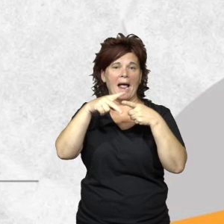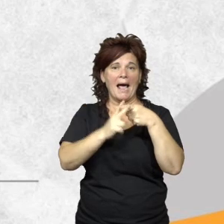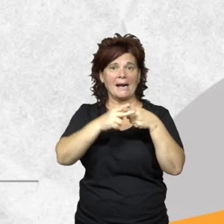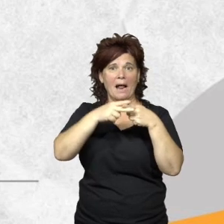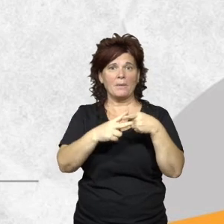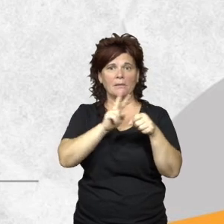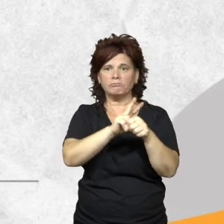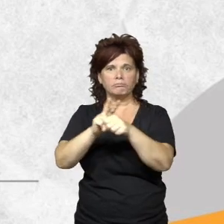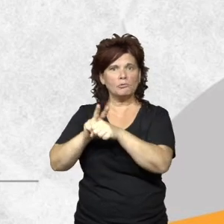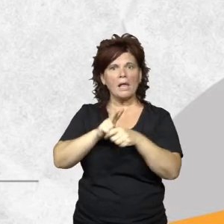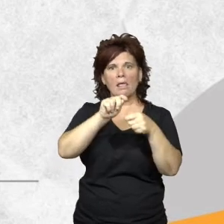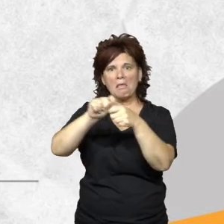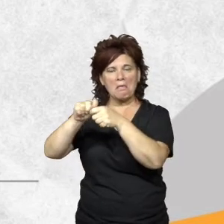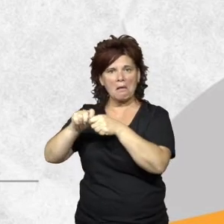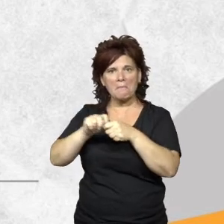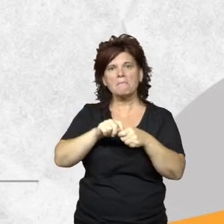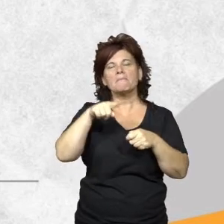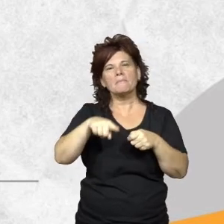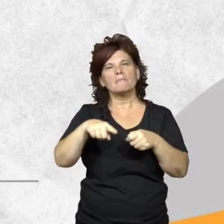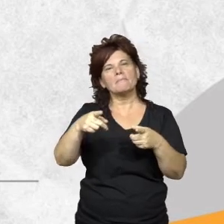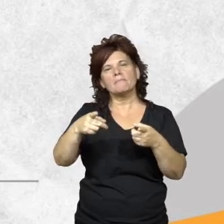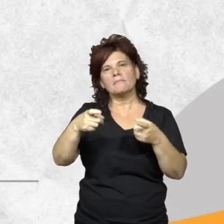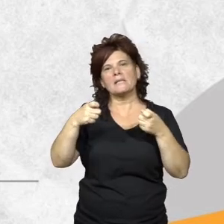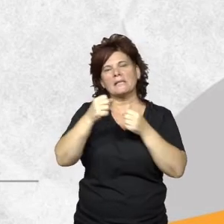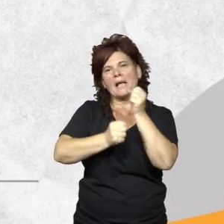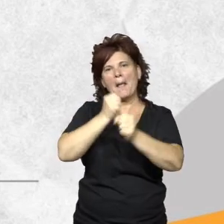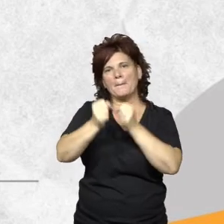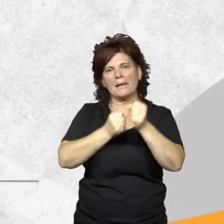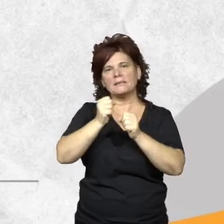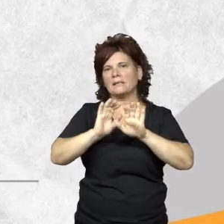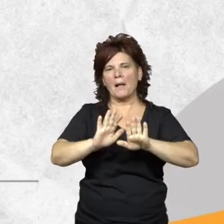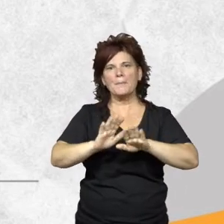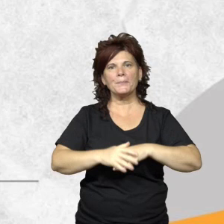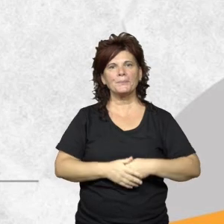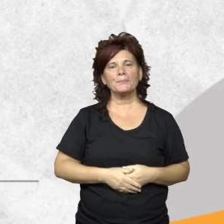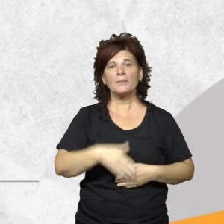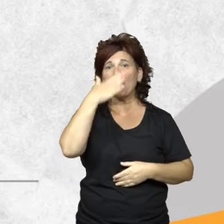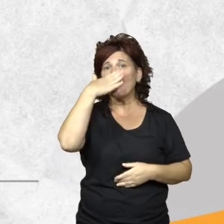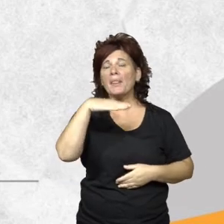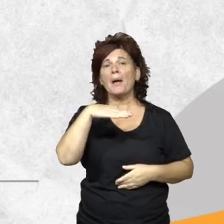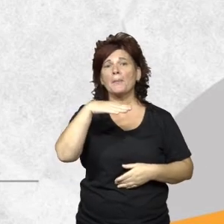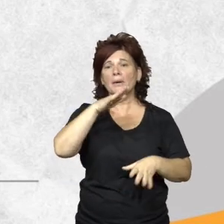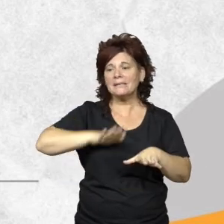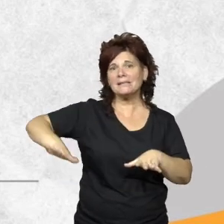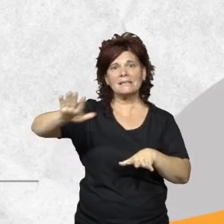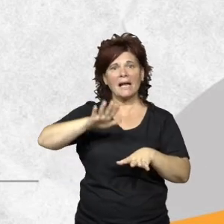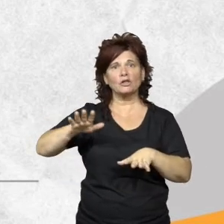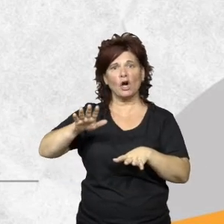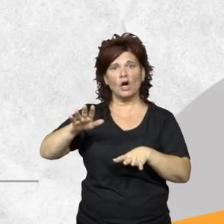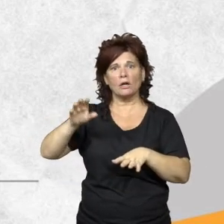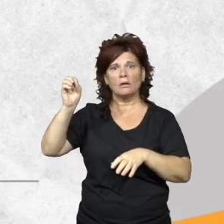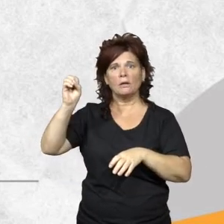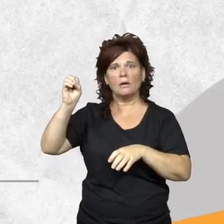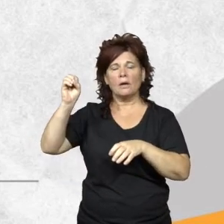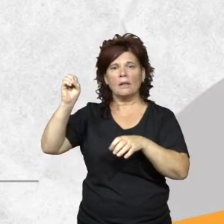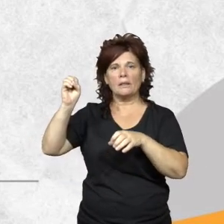la disposición de los residuos peligrosos en ese tipo de empresas. Después tenemos el sector de acopio, que los sectores de